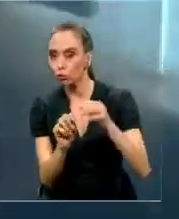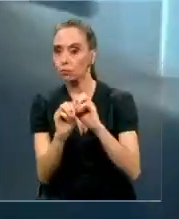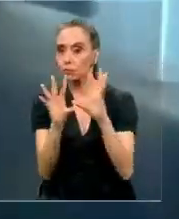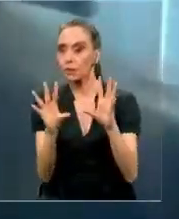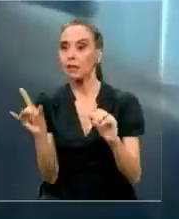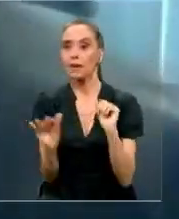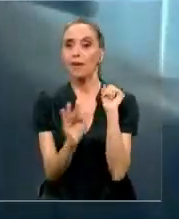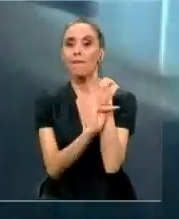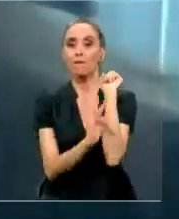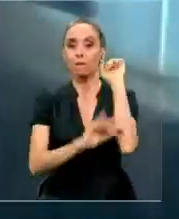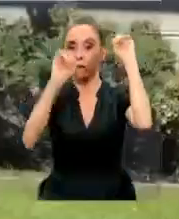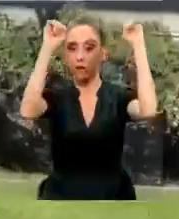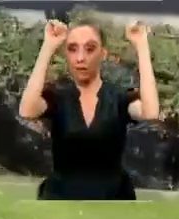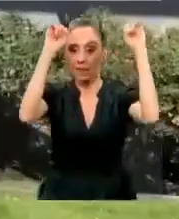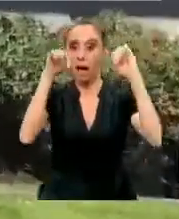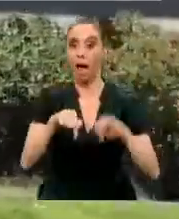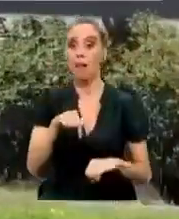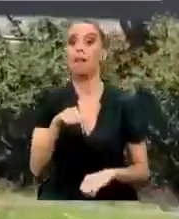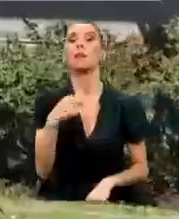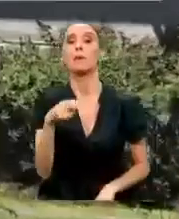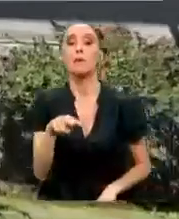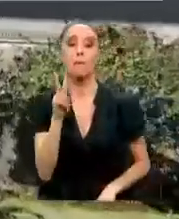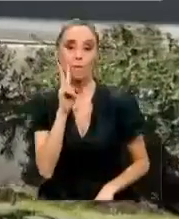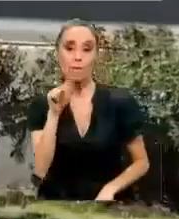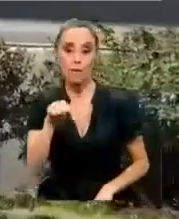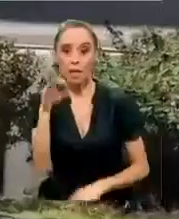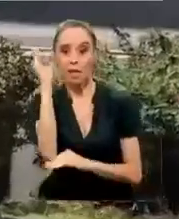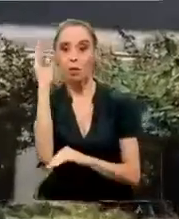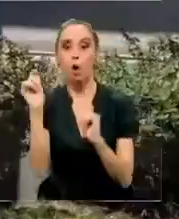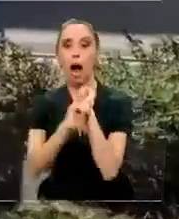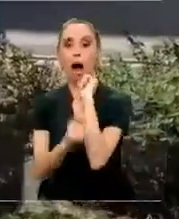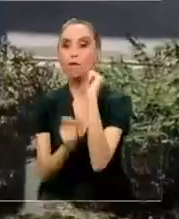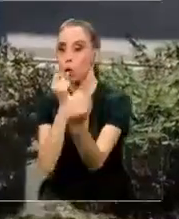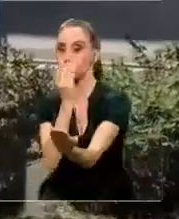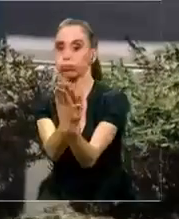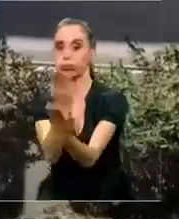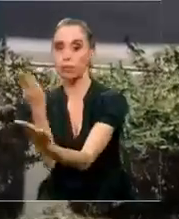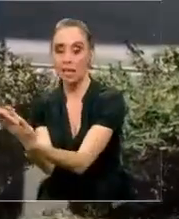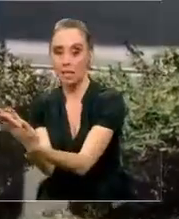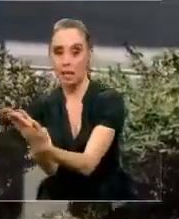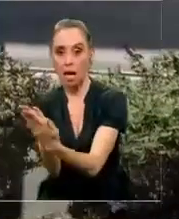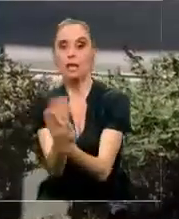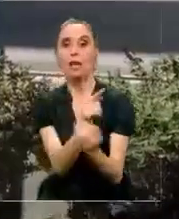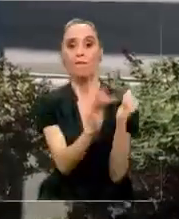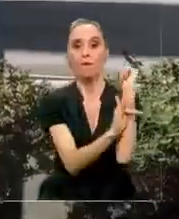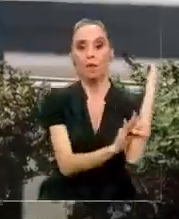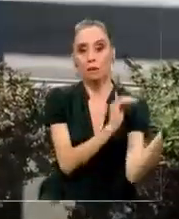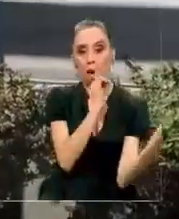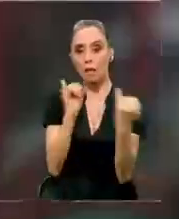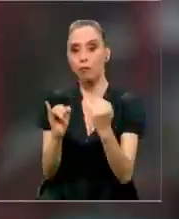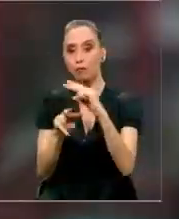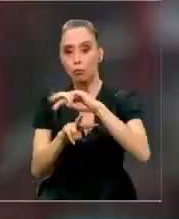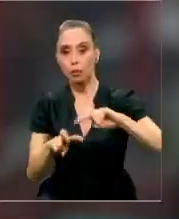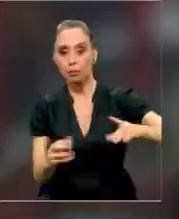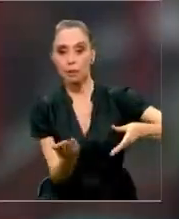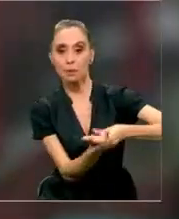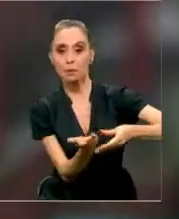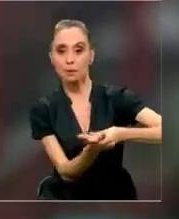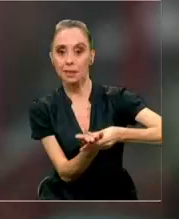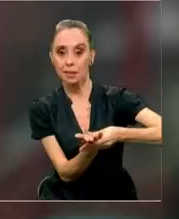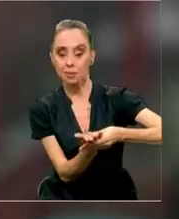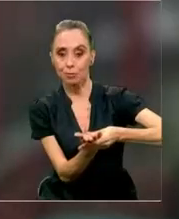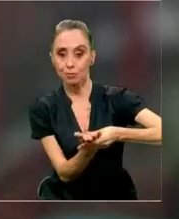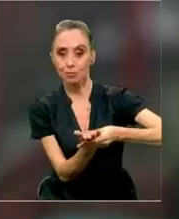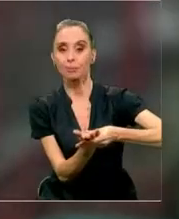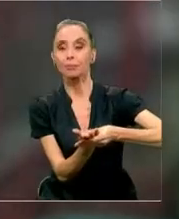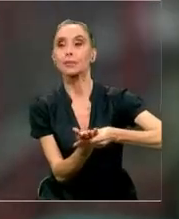fiscalía regional este viernes se reunió con los abogados querellantes del caso para entregar información relevante de la causa entre ellas la